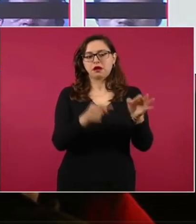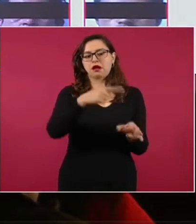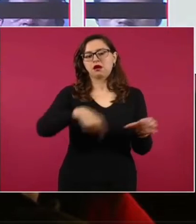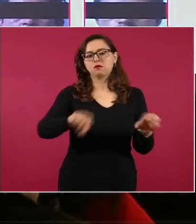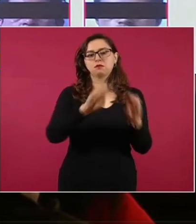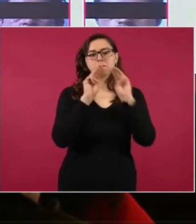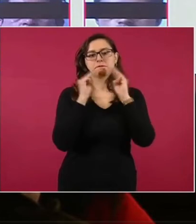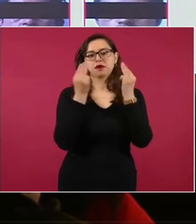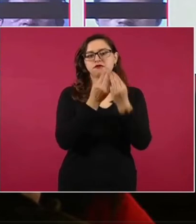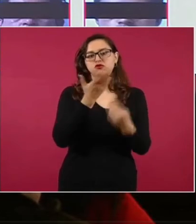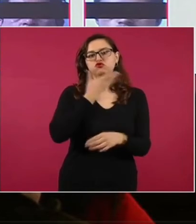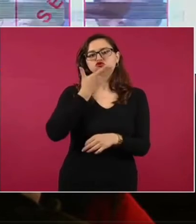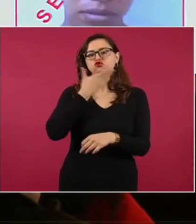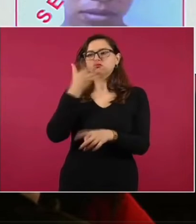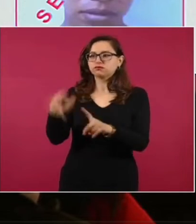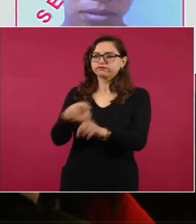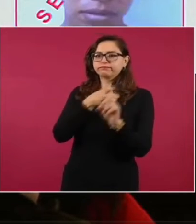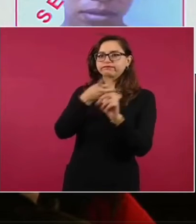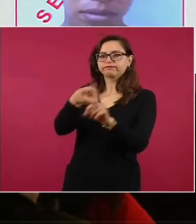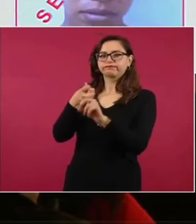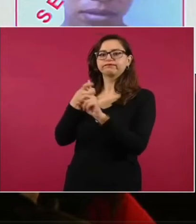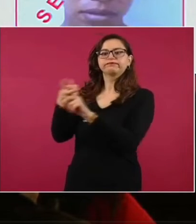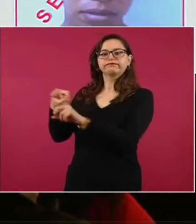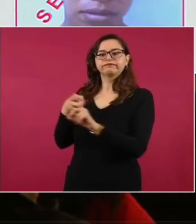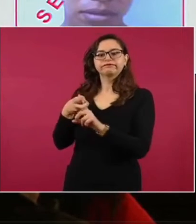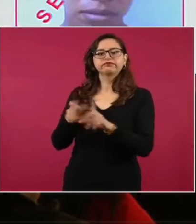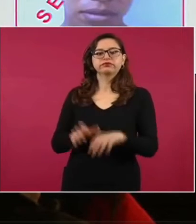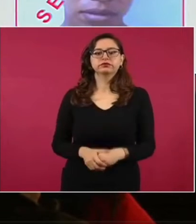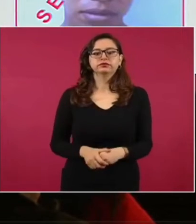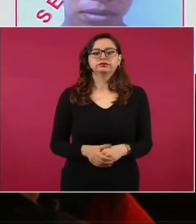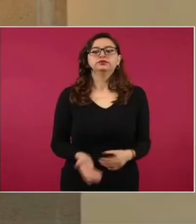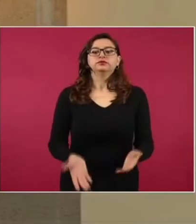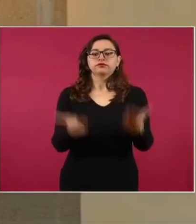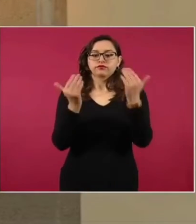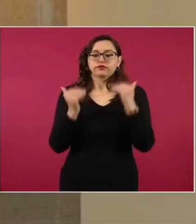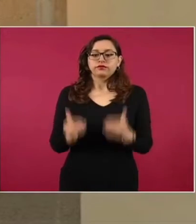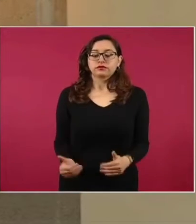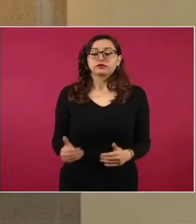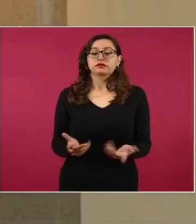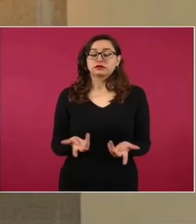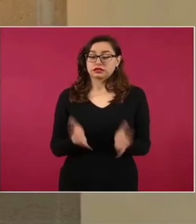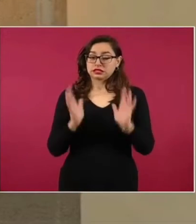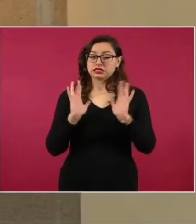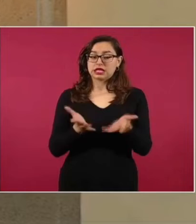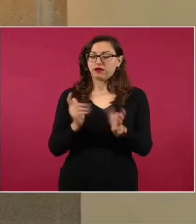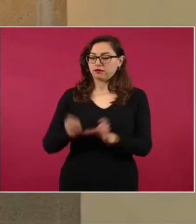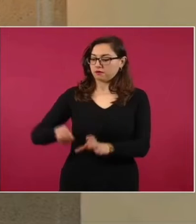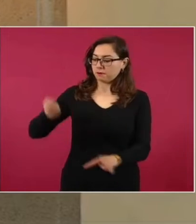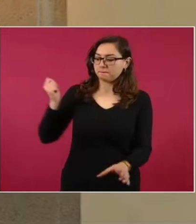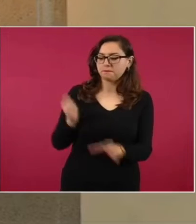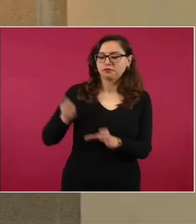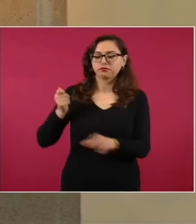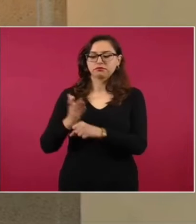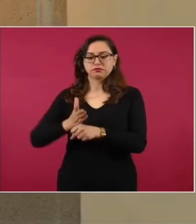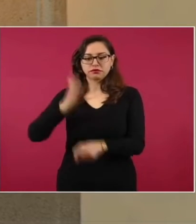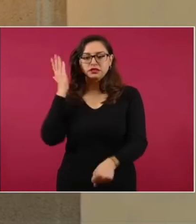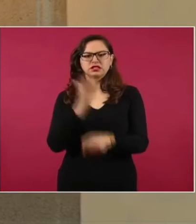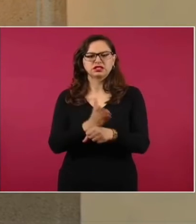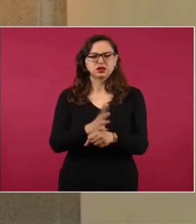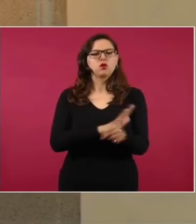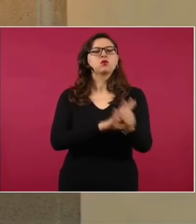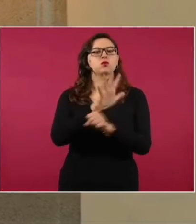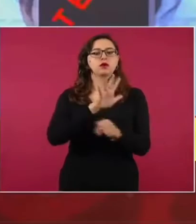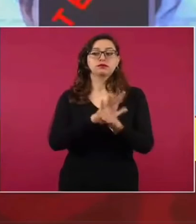al delito de secuestro. Siguiente. También informar como sentencias relevantes que en el estado de Quintana Roo